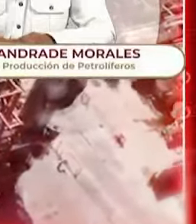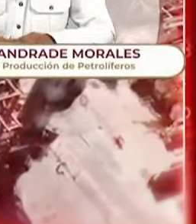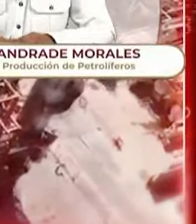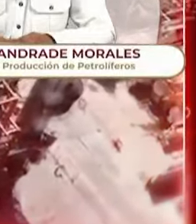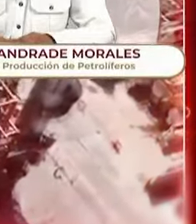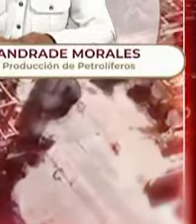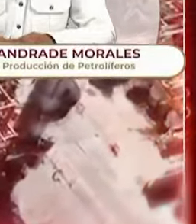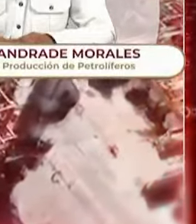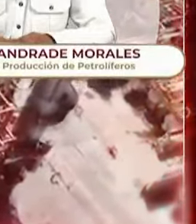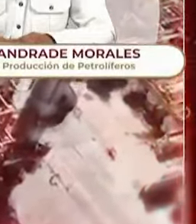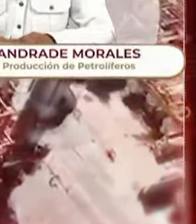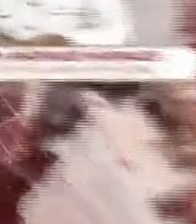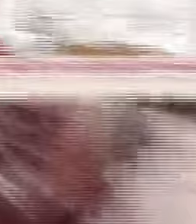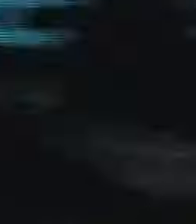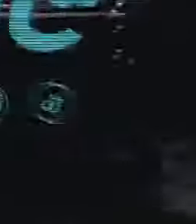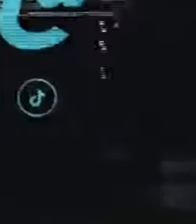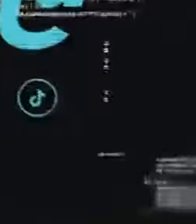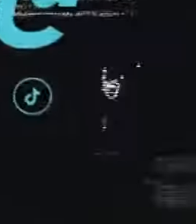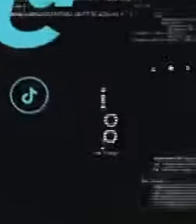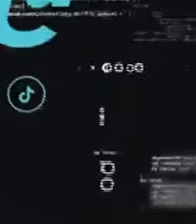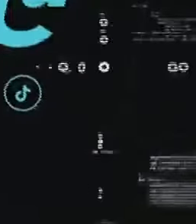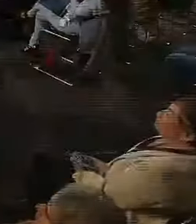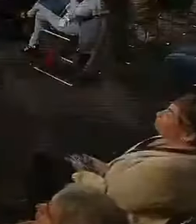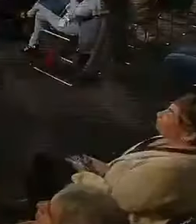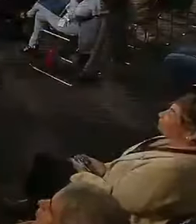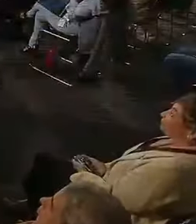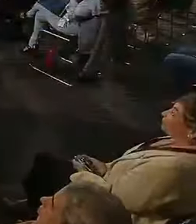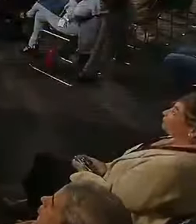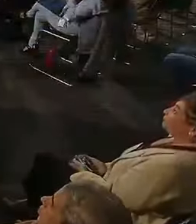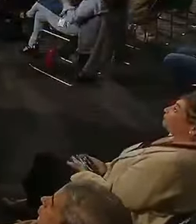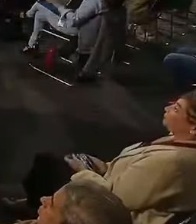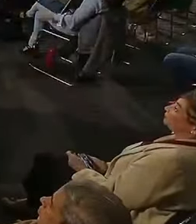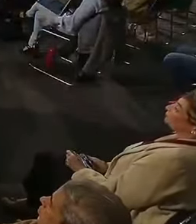el 100% en el mes de mayo. Infodem.